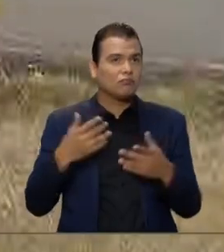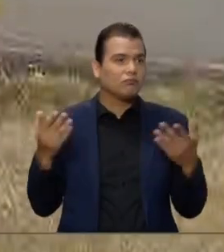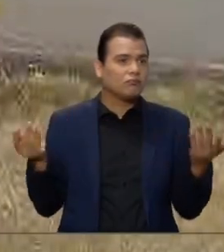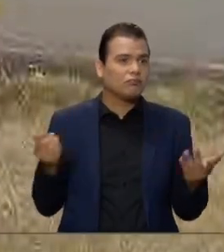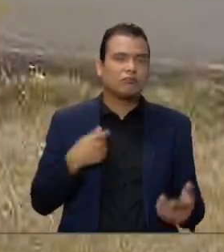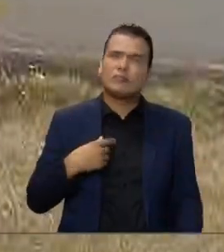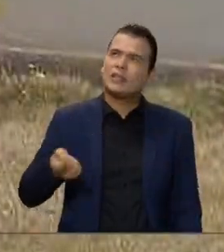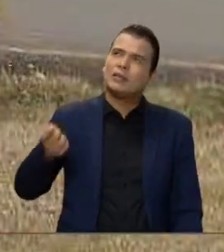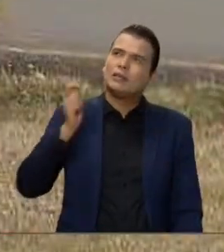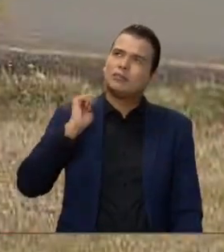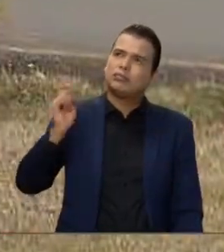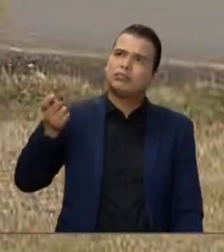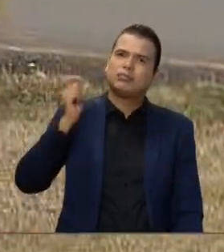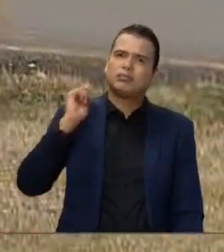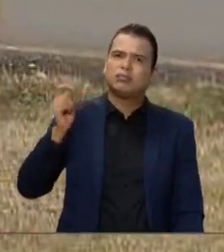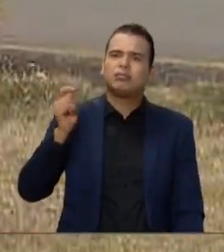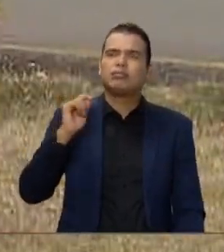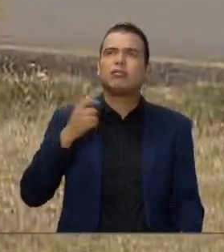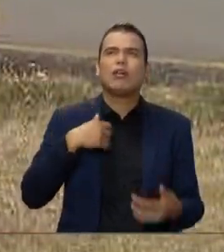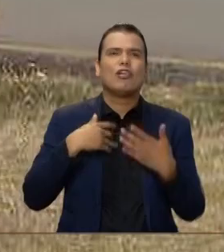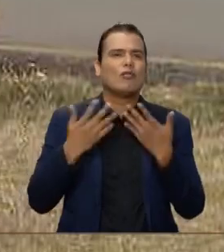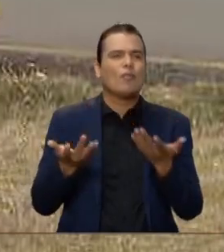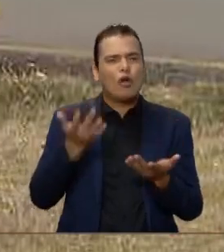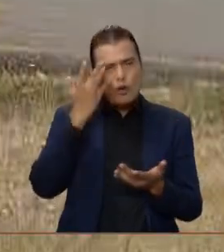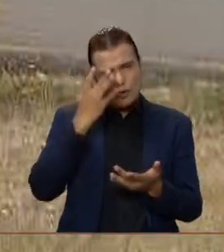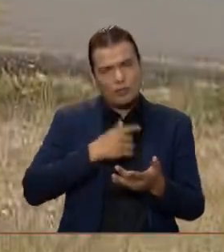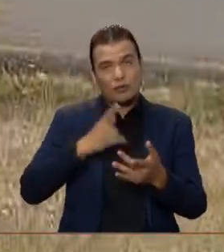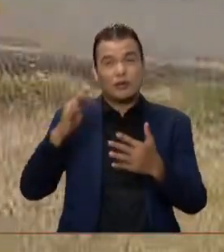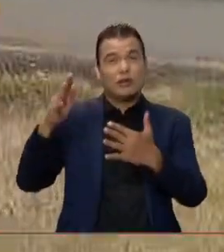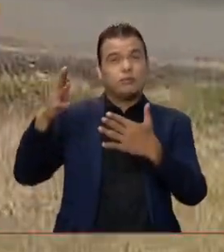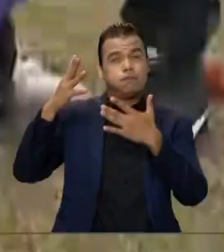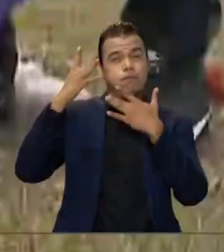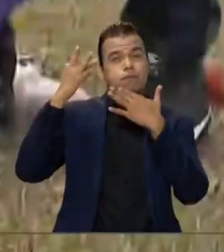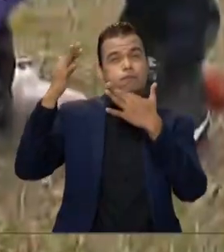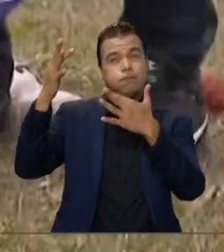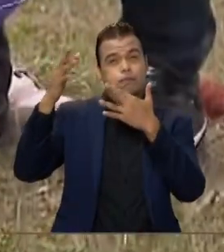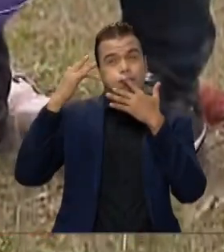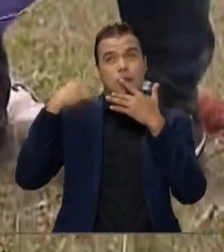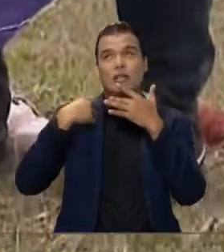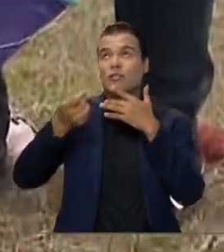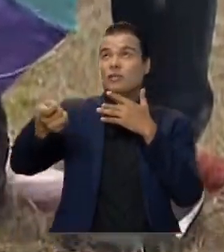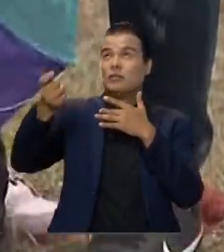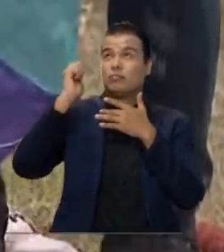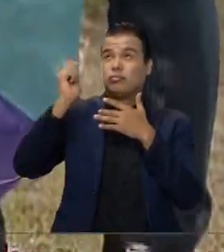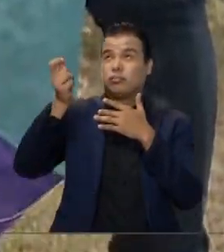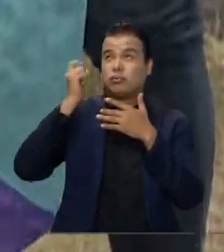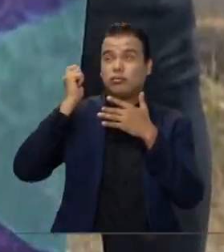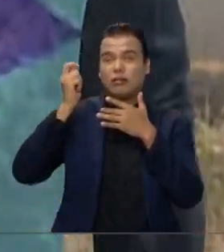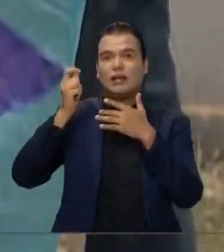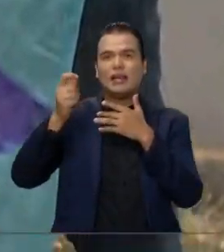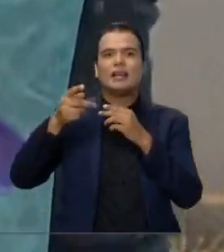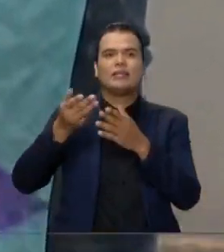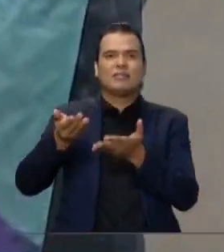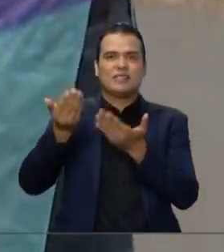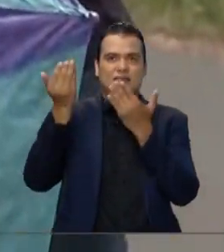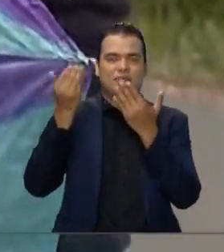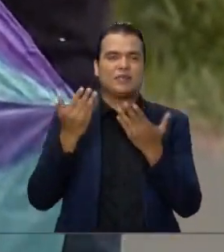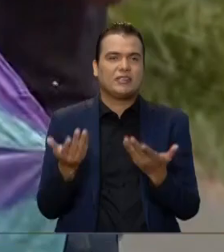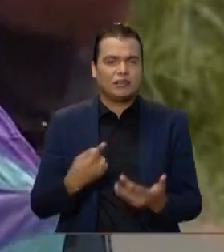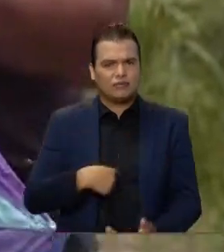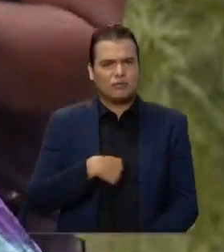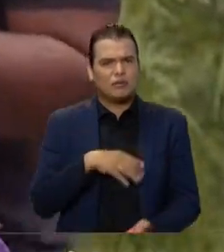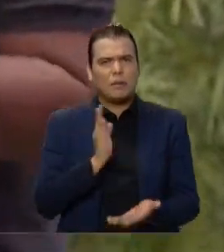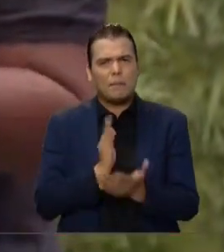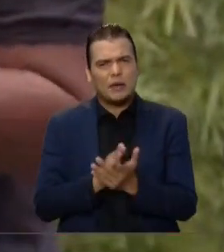viento en contra, solo con el viento en contra se elevan las cometas. Y eso somos los vallecaucanos y vallecaucanas, gente resiliente, berraca, que en medio